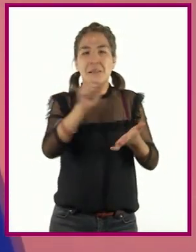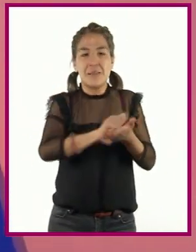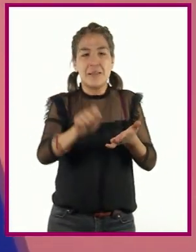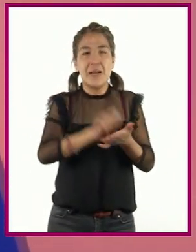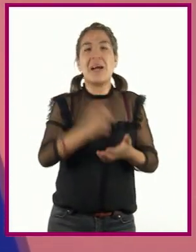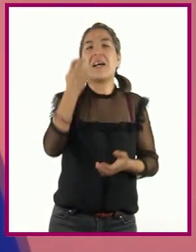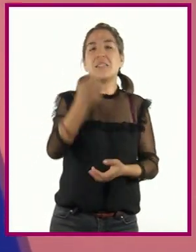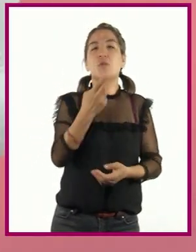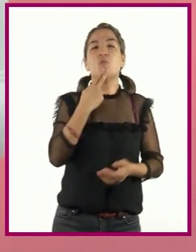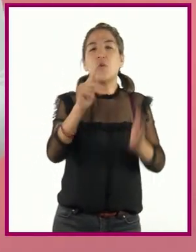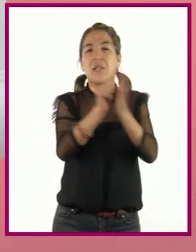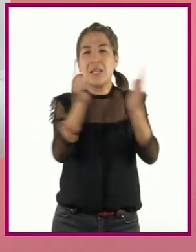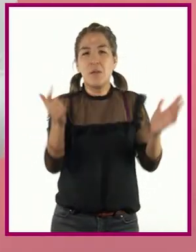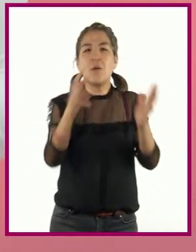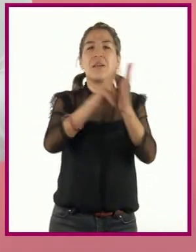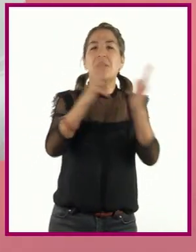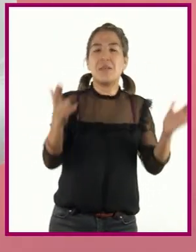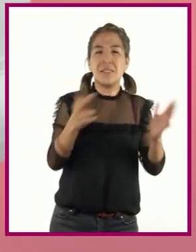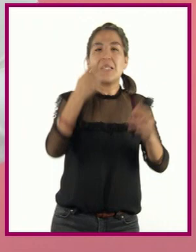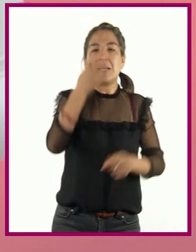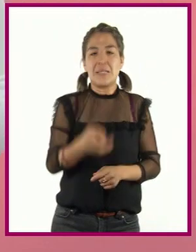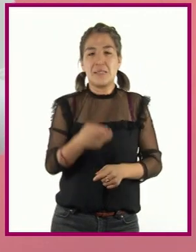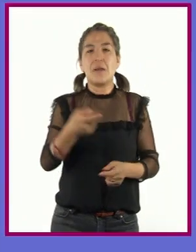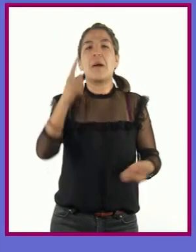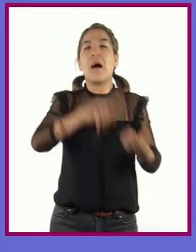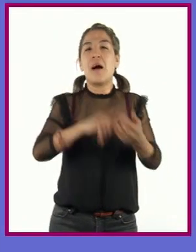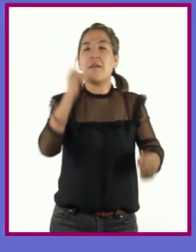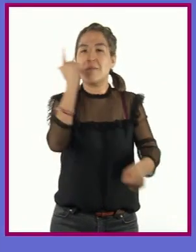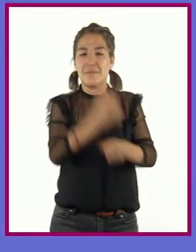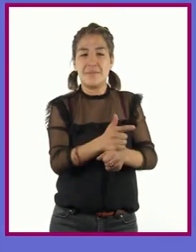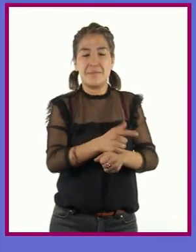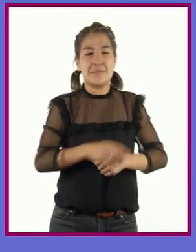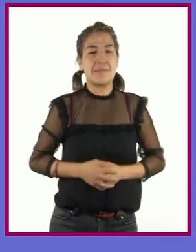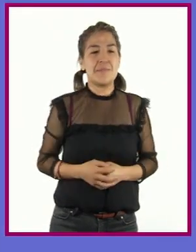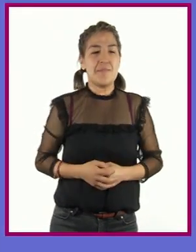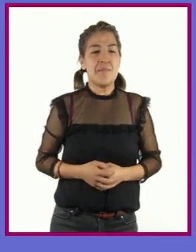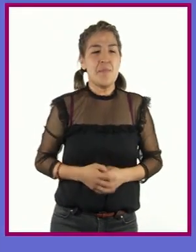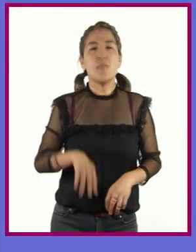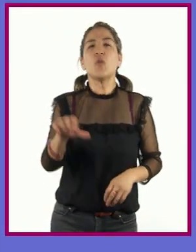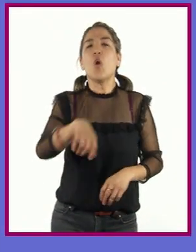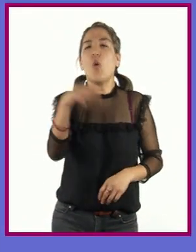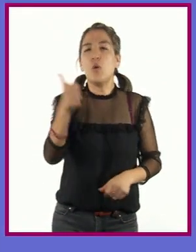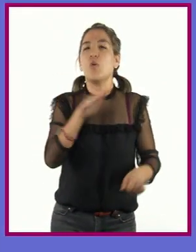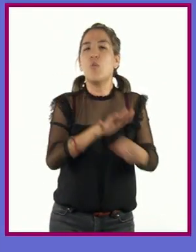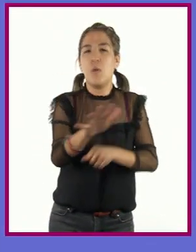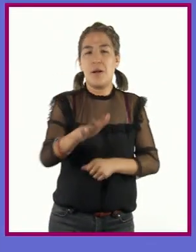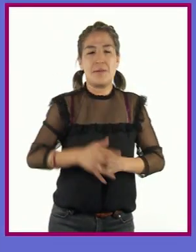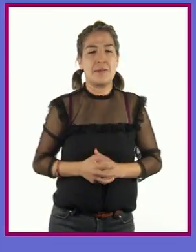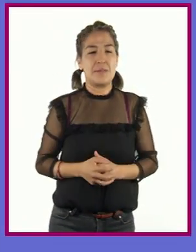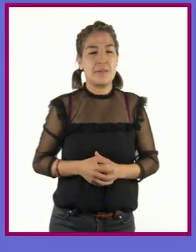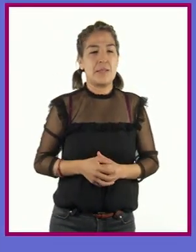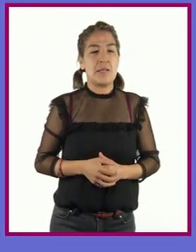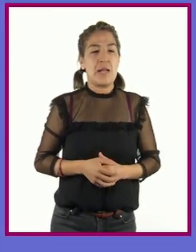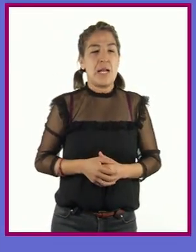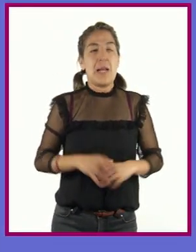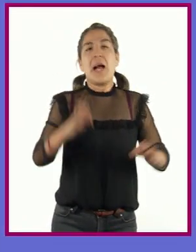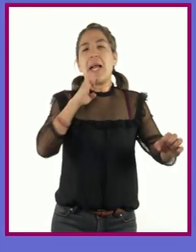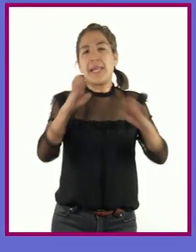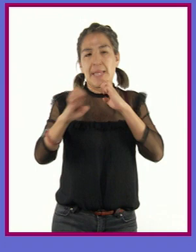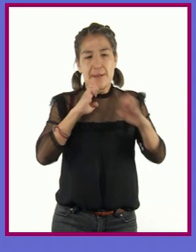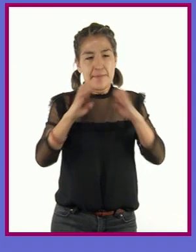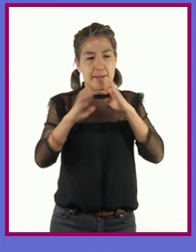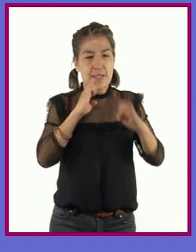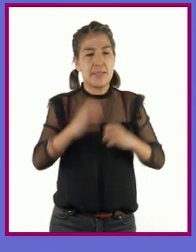solo en libros, revistas o periódicos se puede encontrar esta. Otras fuentes podrían ser en una